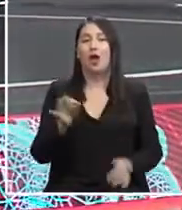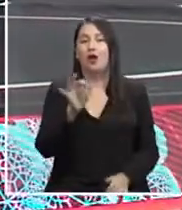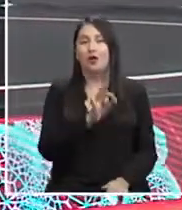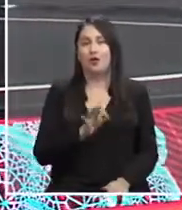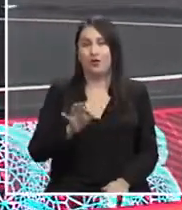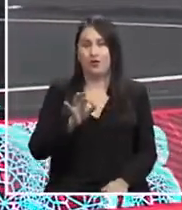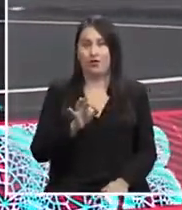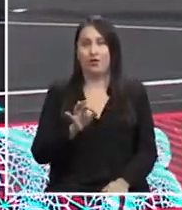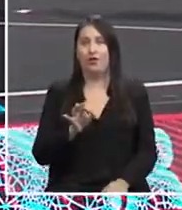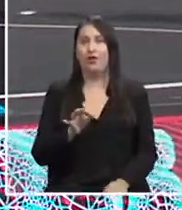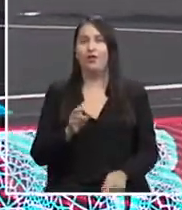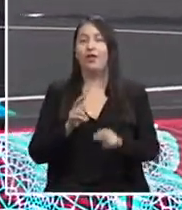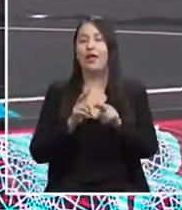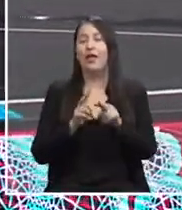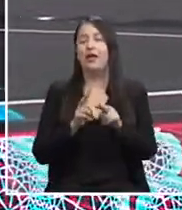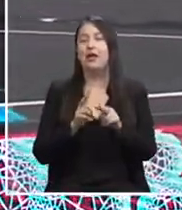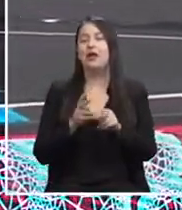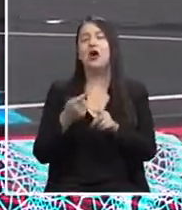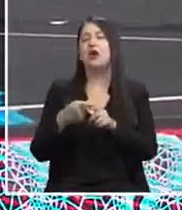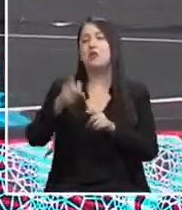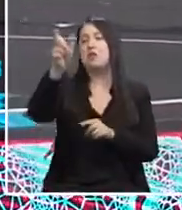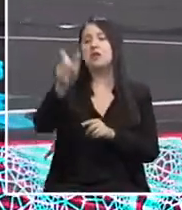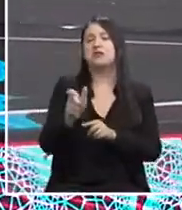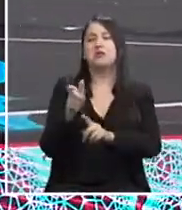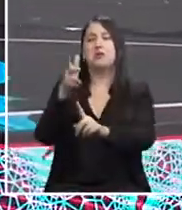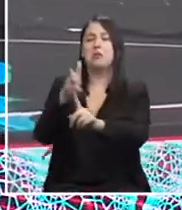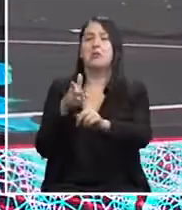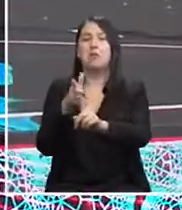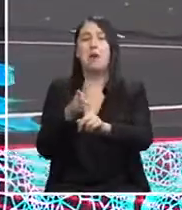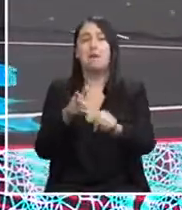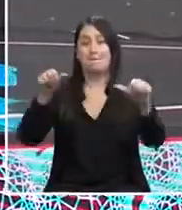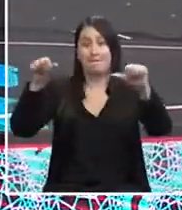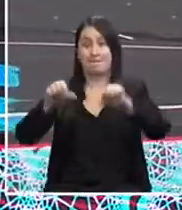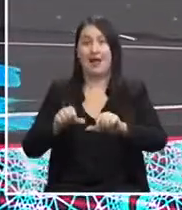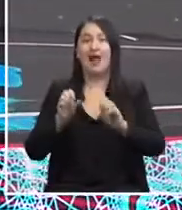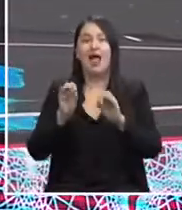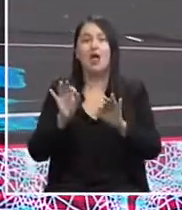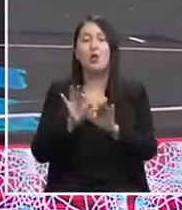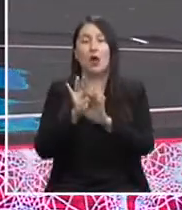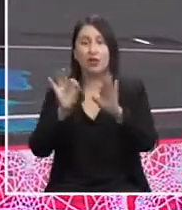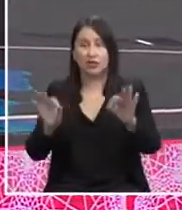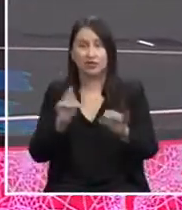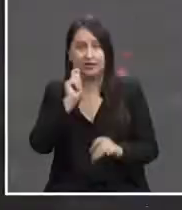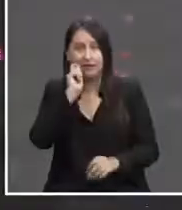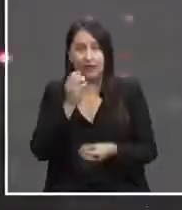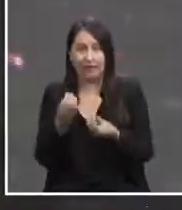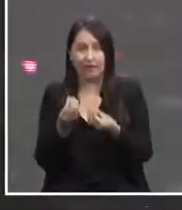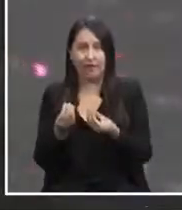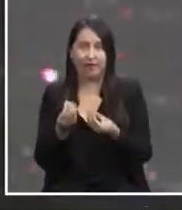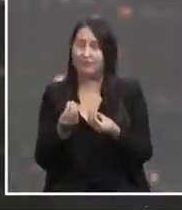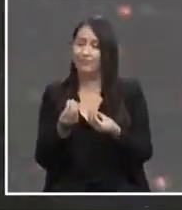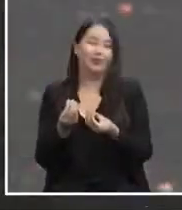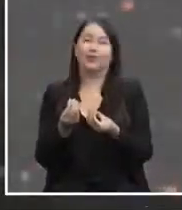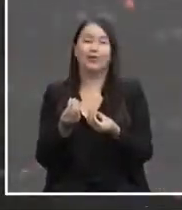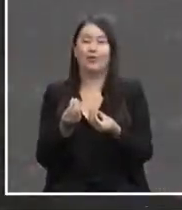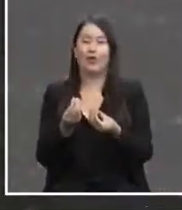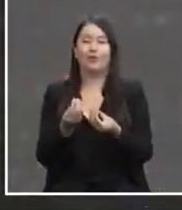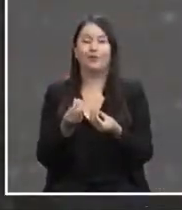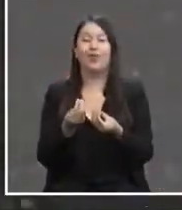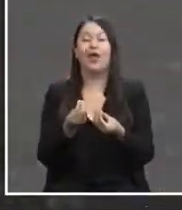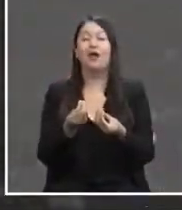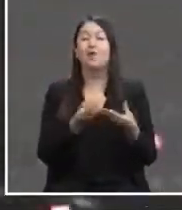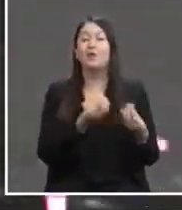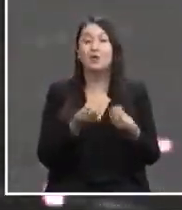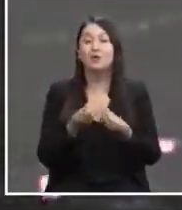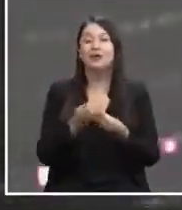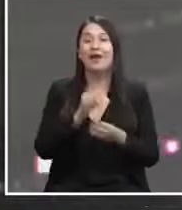por tratar mal a otros. O sea, ¿en qué momentos la mala educación se ha convertido en una virtud, verdad? Lamentablemente la encontramos muy a menudo incluso en